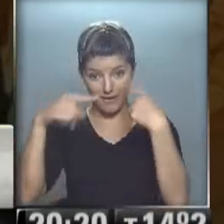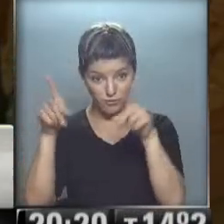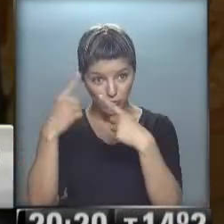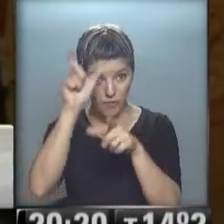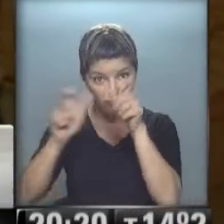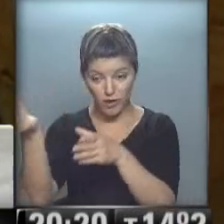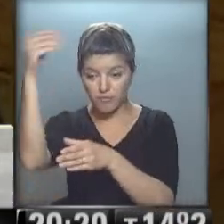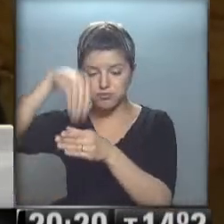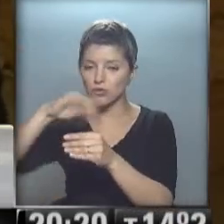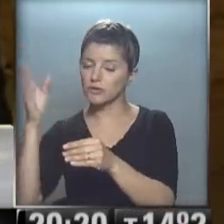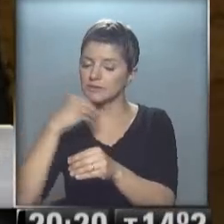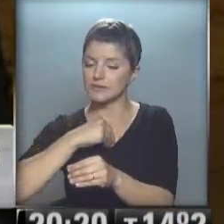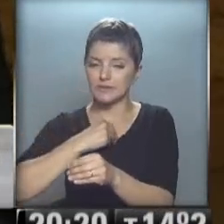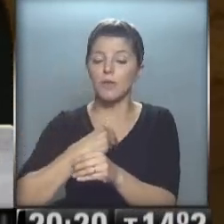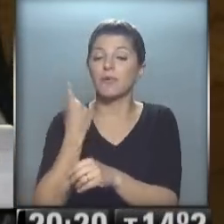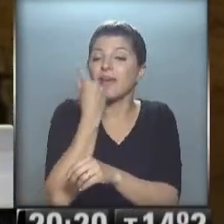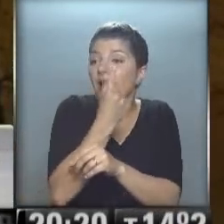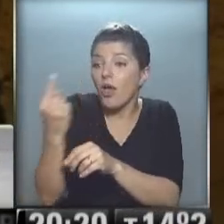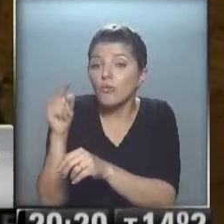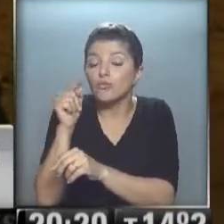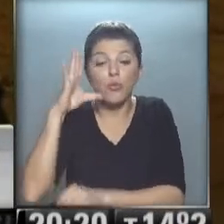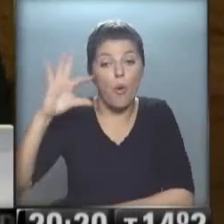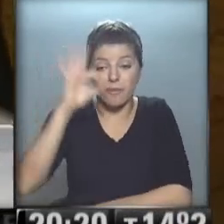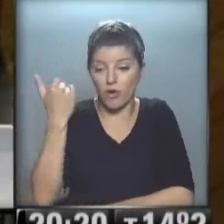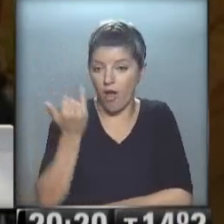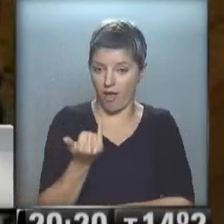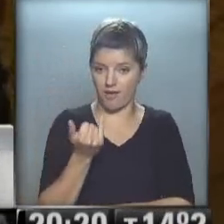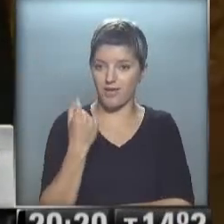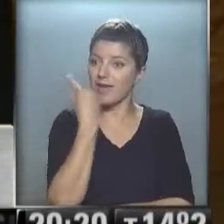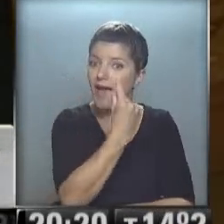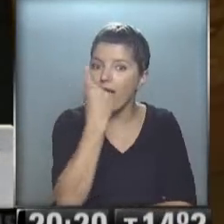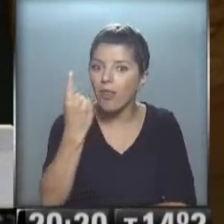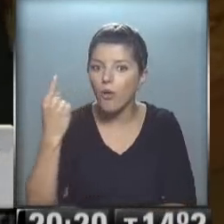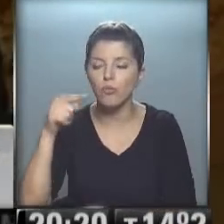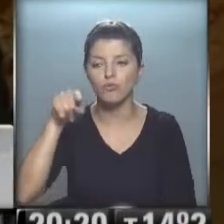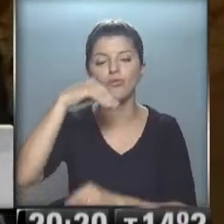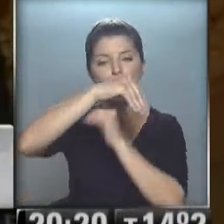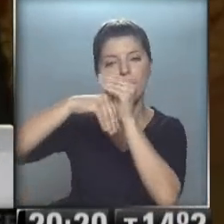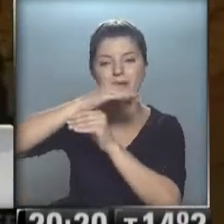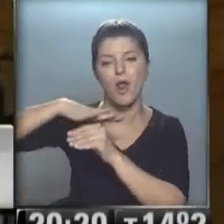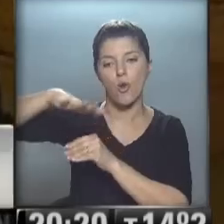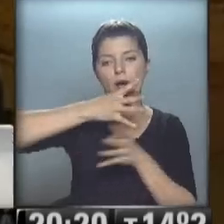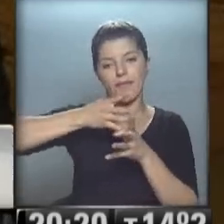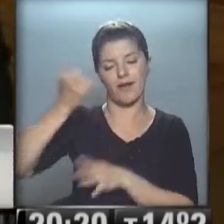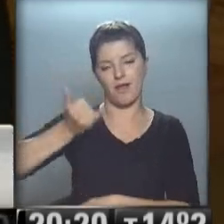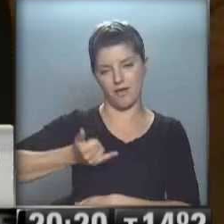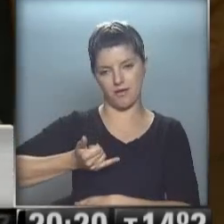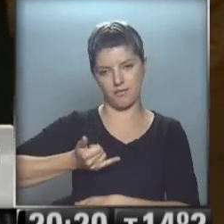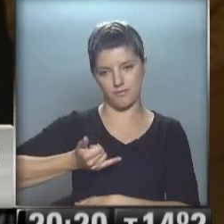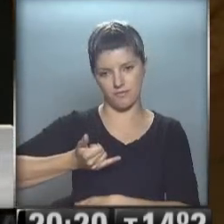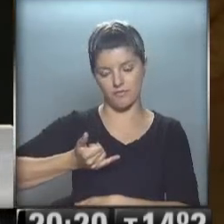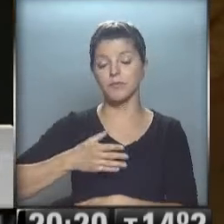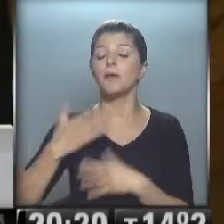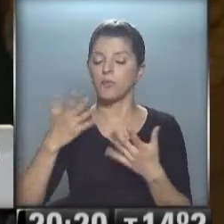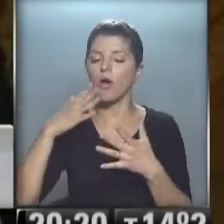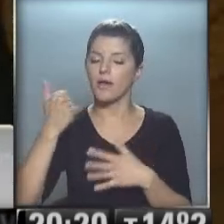muy sensibilizados porque cada uno tiene su opinión y tiene sus familiares en la zona del conflicto, pero que hay un